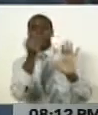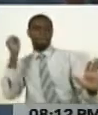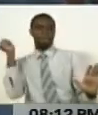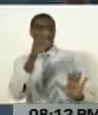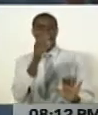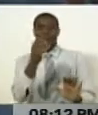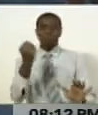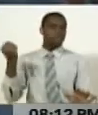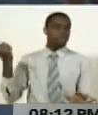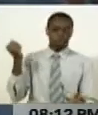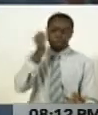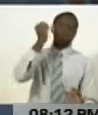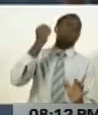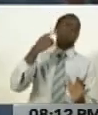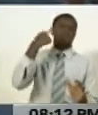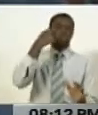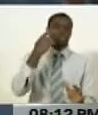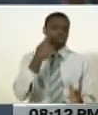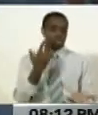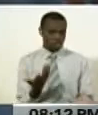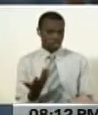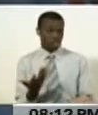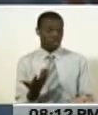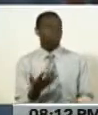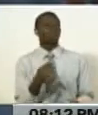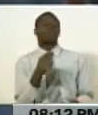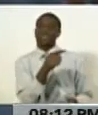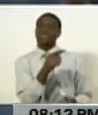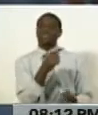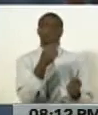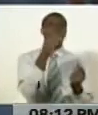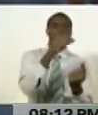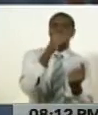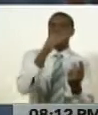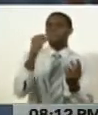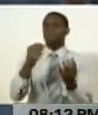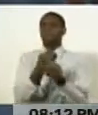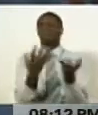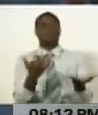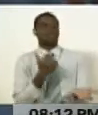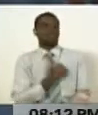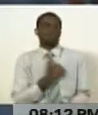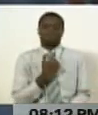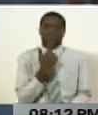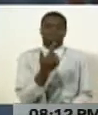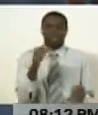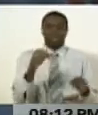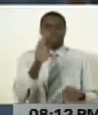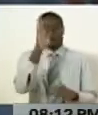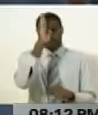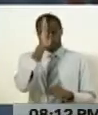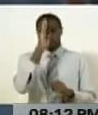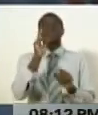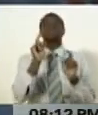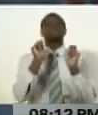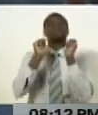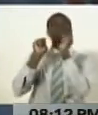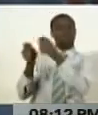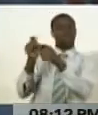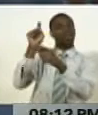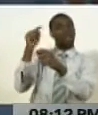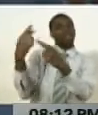herida en el rostro. Este es el parte lamentable que desde acá de Barinas nosotros hacemos responsables a